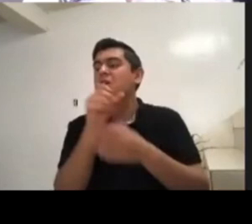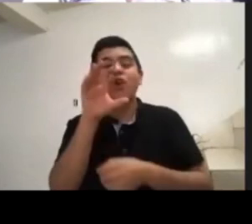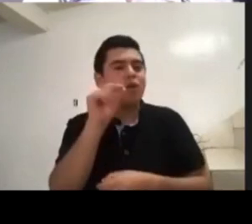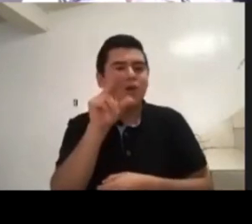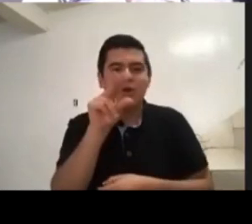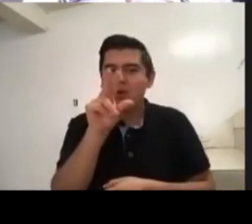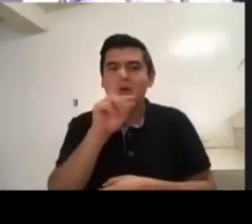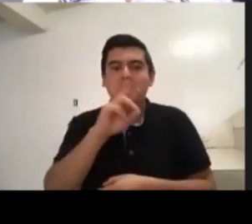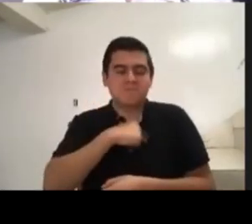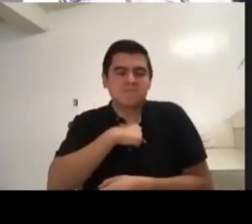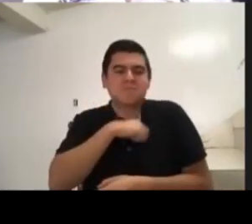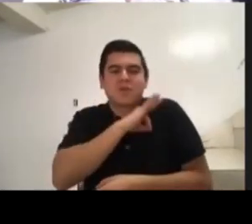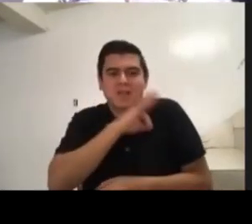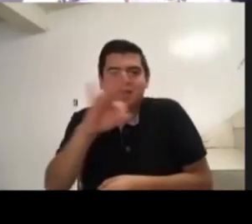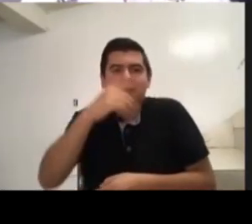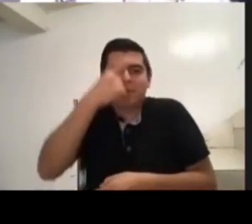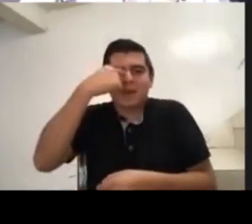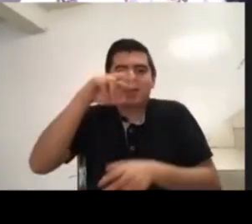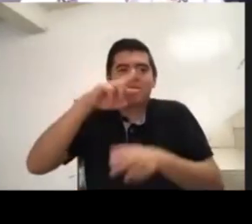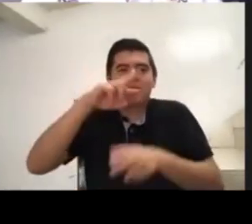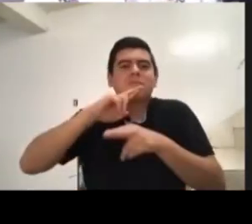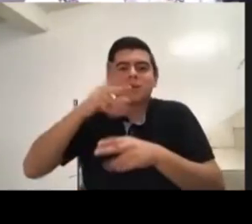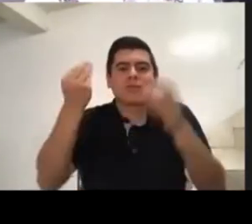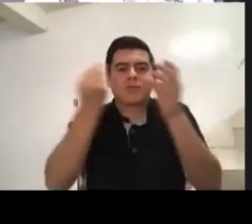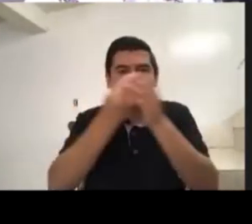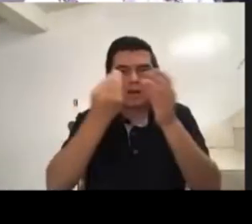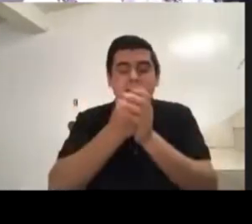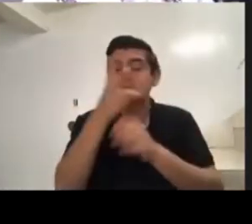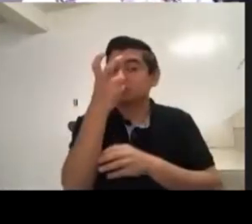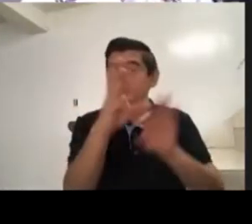y esa es parte fundamental de la inclusión.